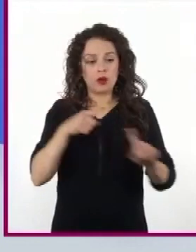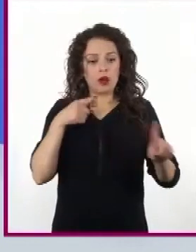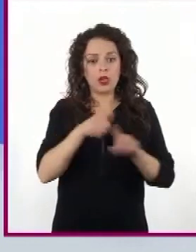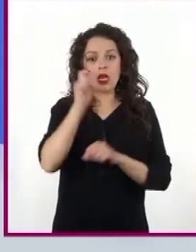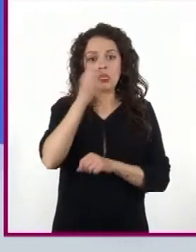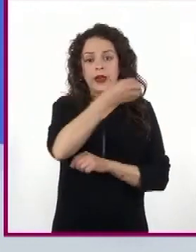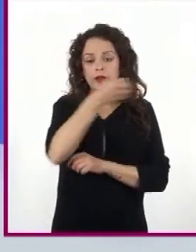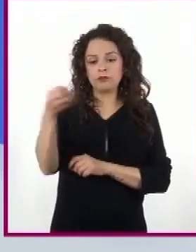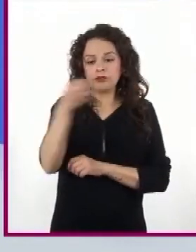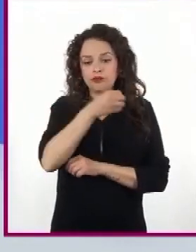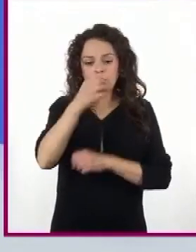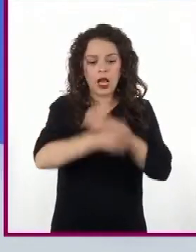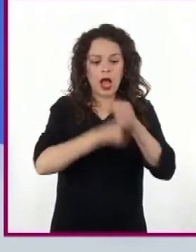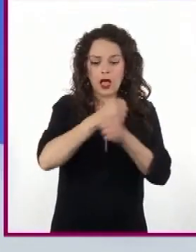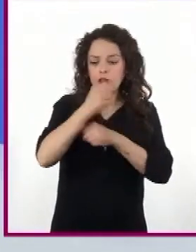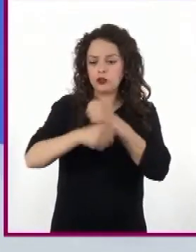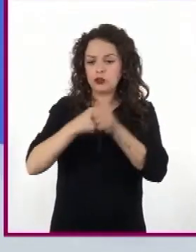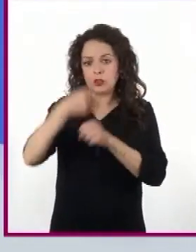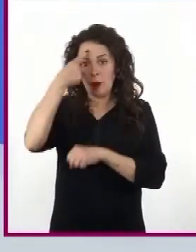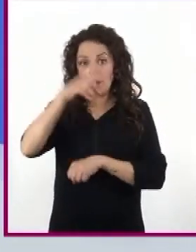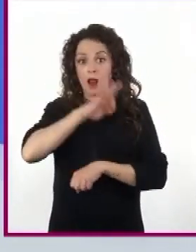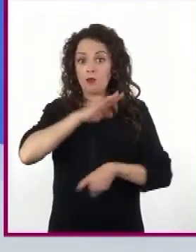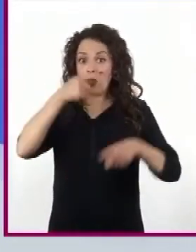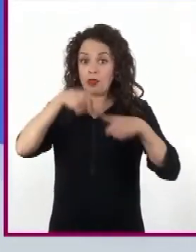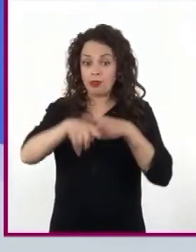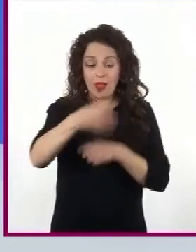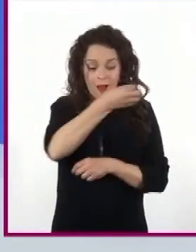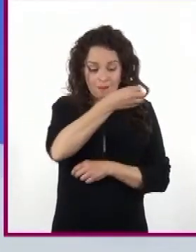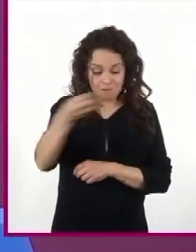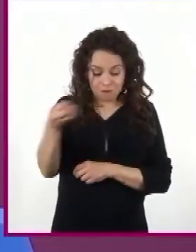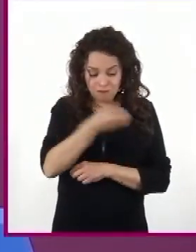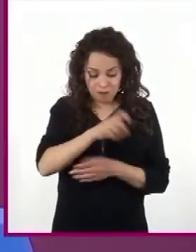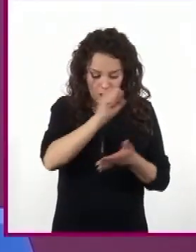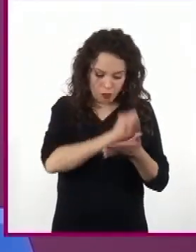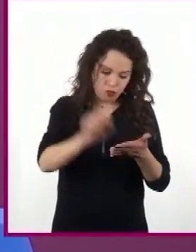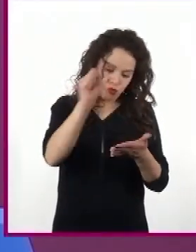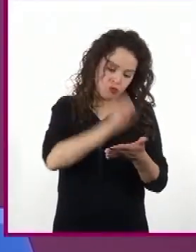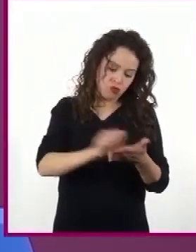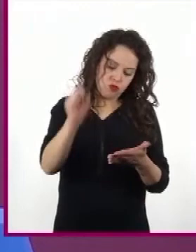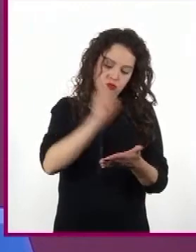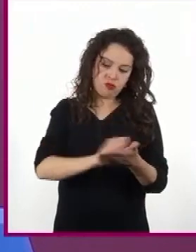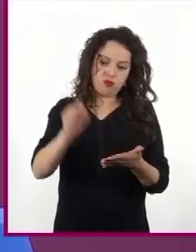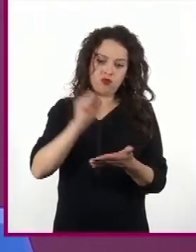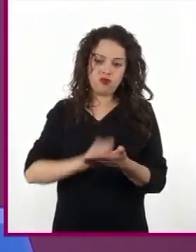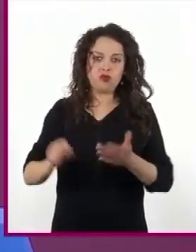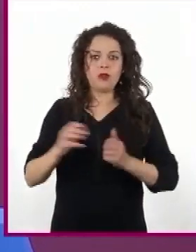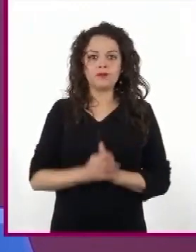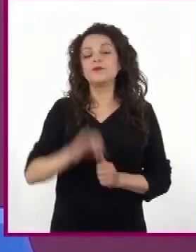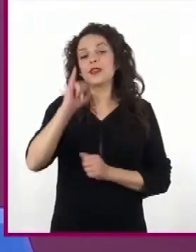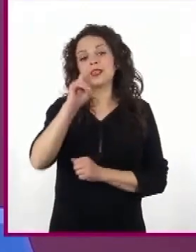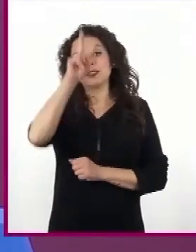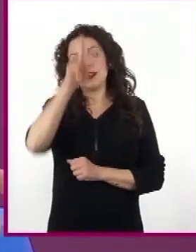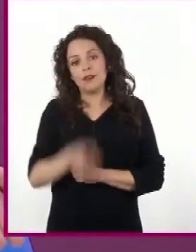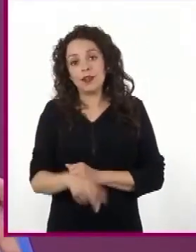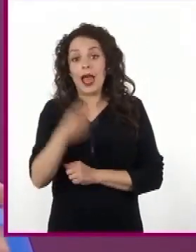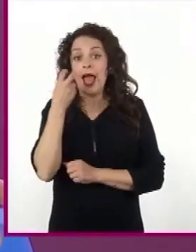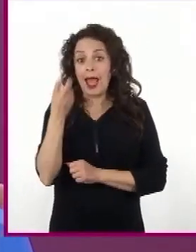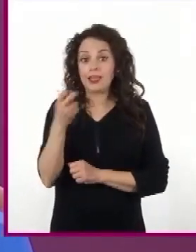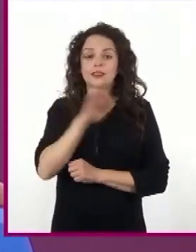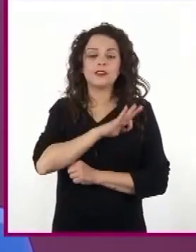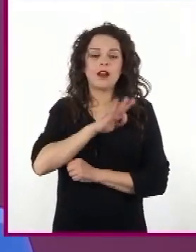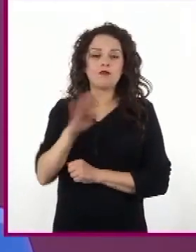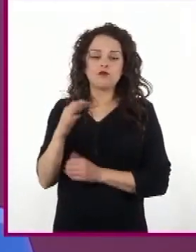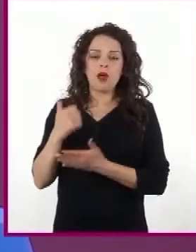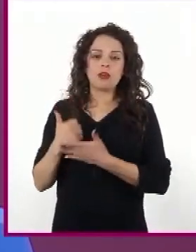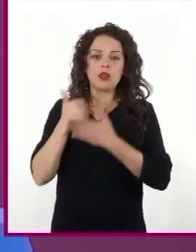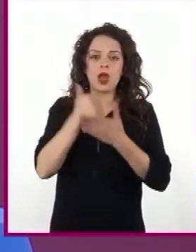en cuenta para comenzar a redactarla. Efectivamente, y estos saberes nos permitirán